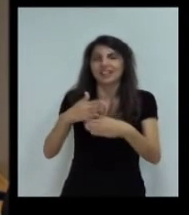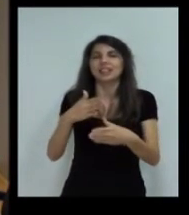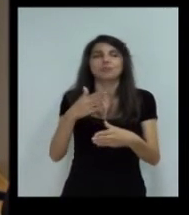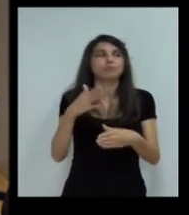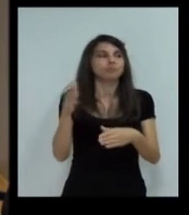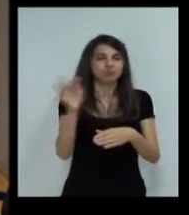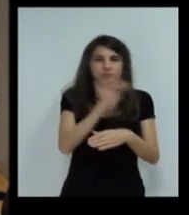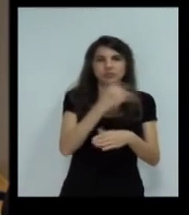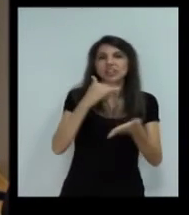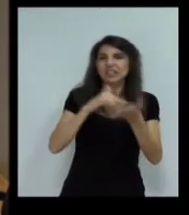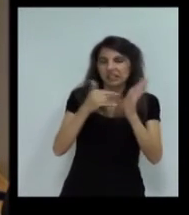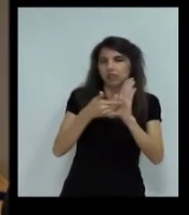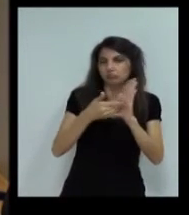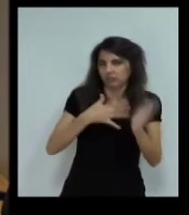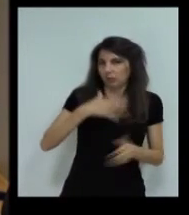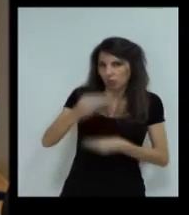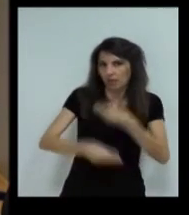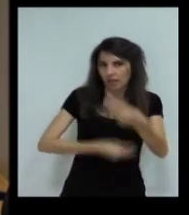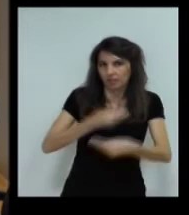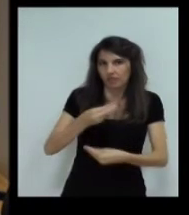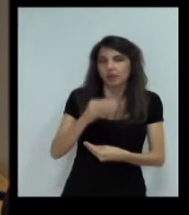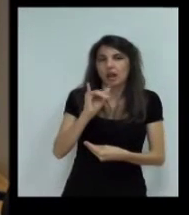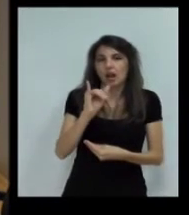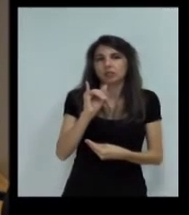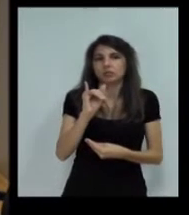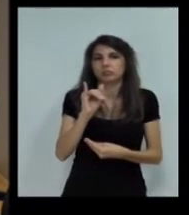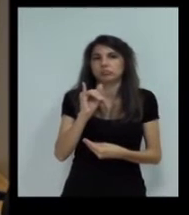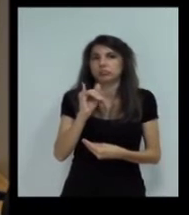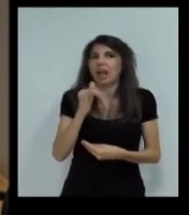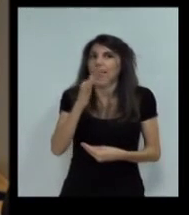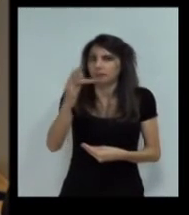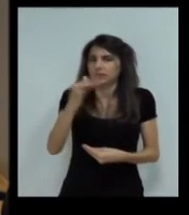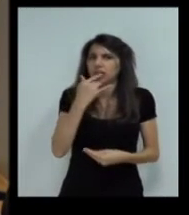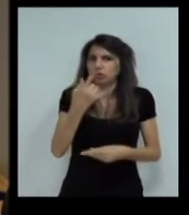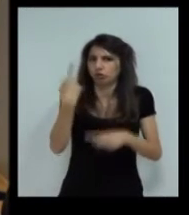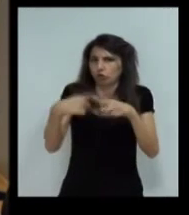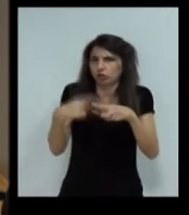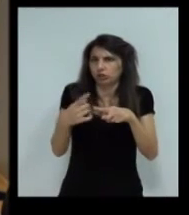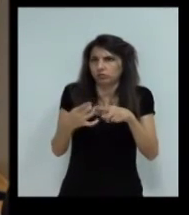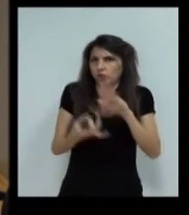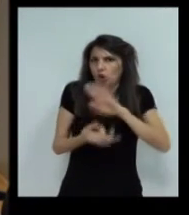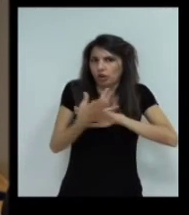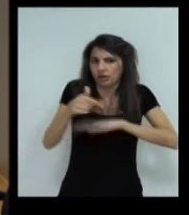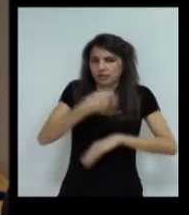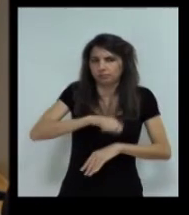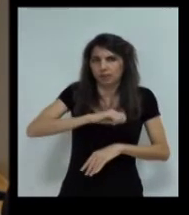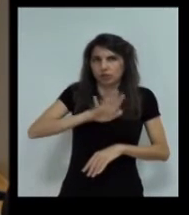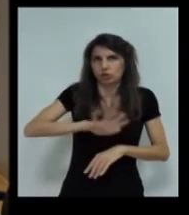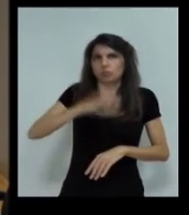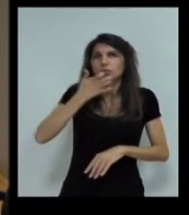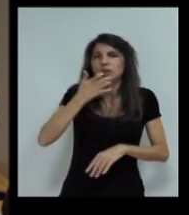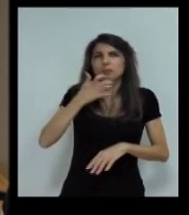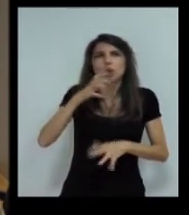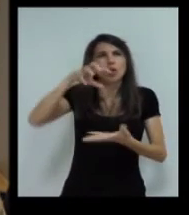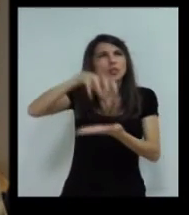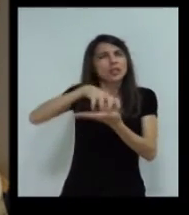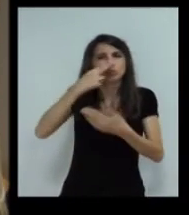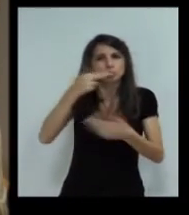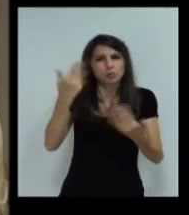posible, hay desarrollos incluso con origen español, ¿no? Y de hecho en el centro de León, el centro público, bueno,